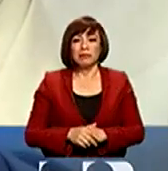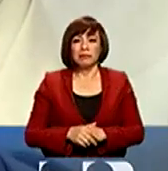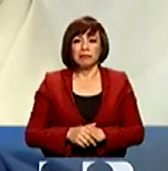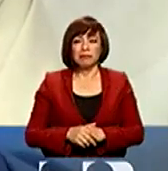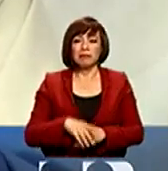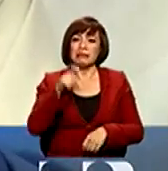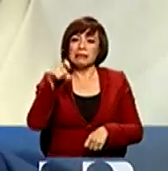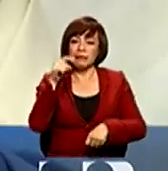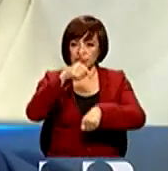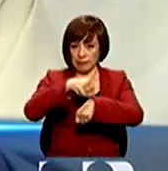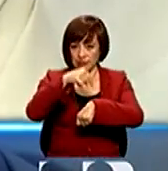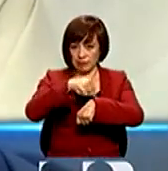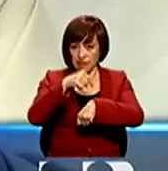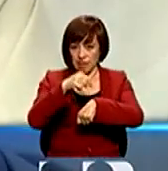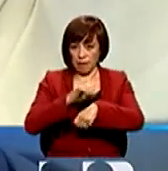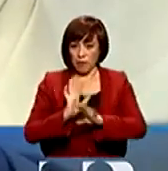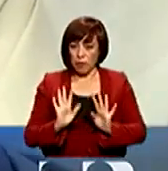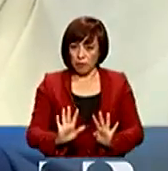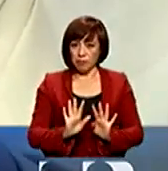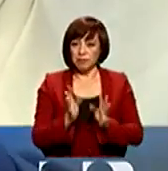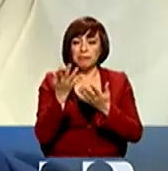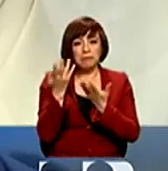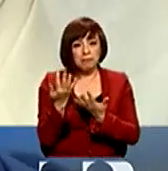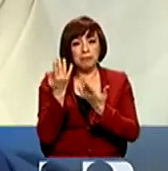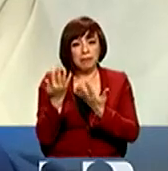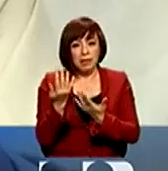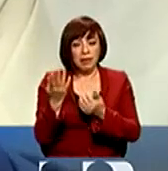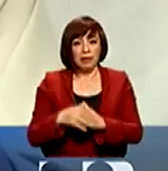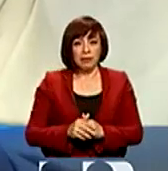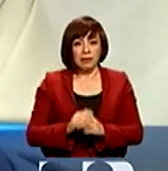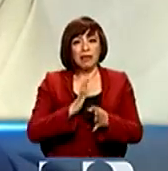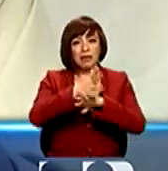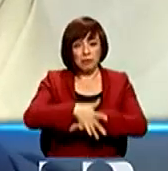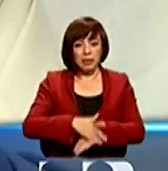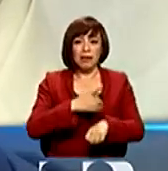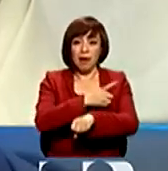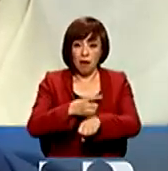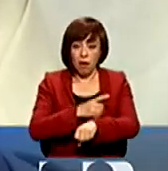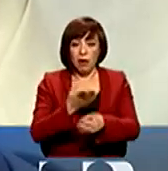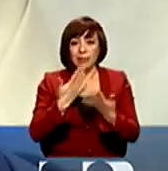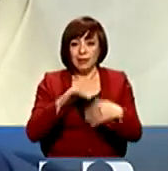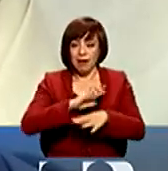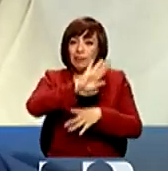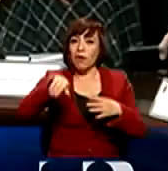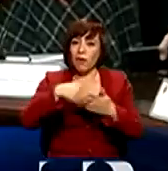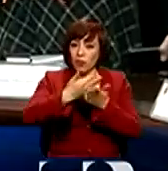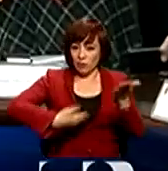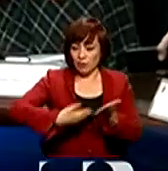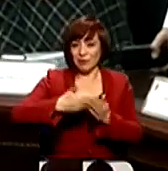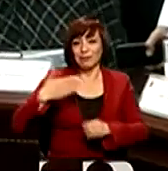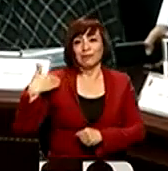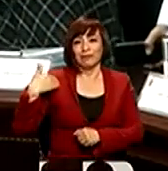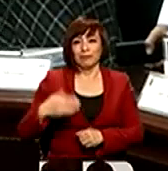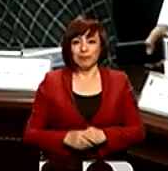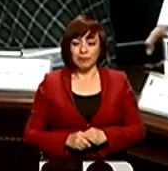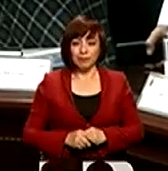un periodo de receso hasta volvernos a instalar, después de algunas horas, hasta tener todos los documentos en orden. Se trata